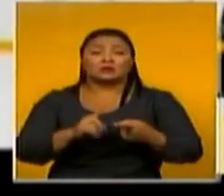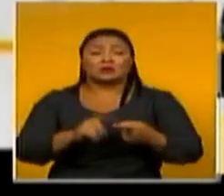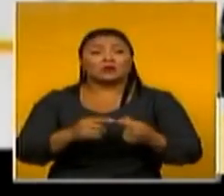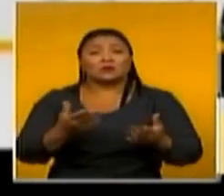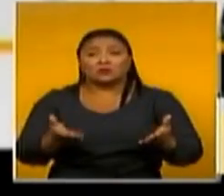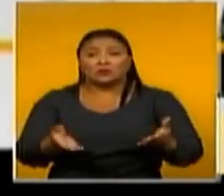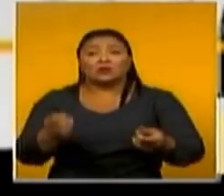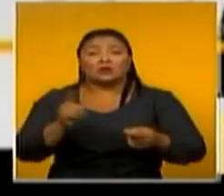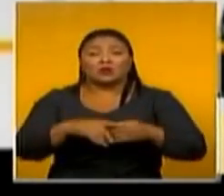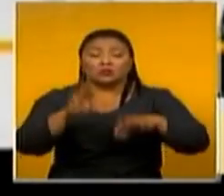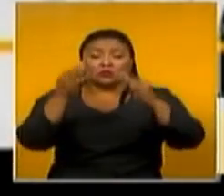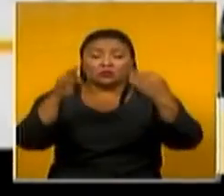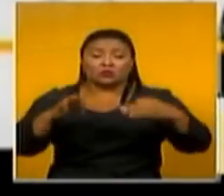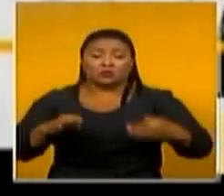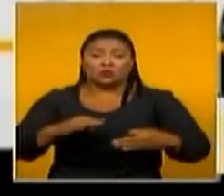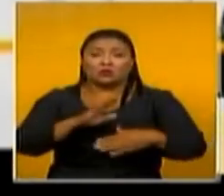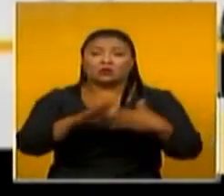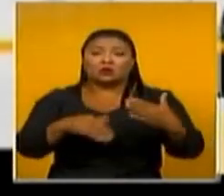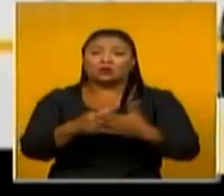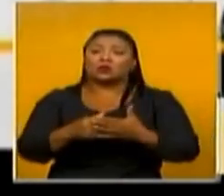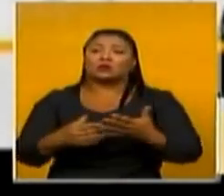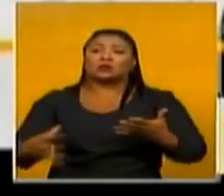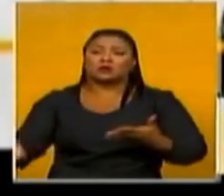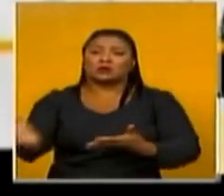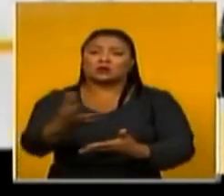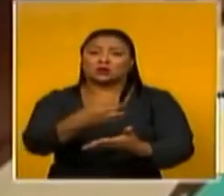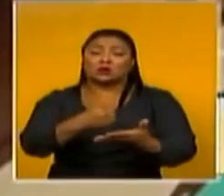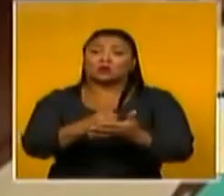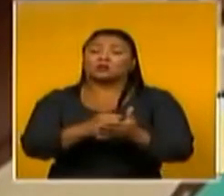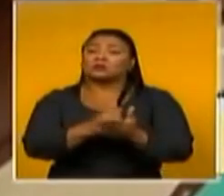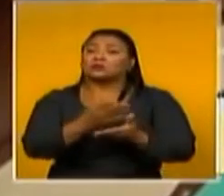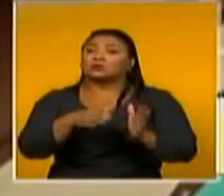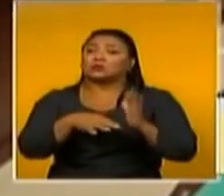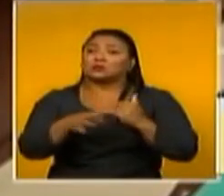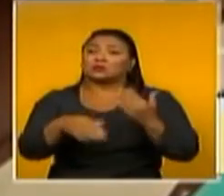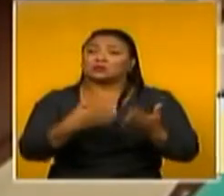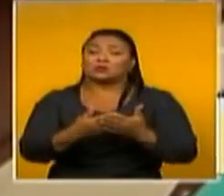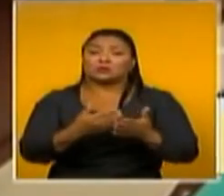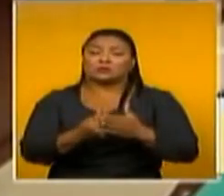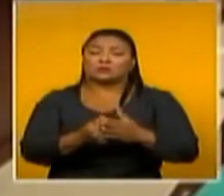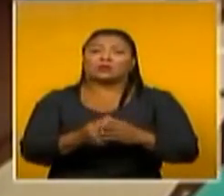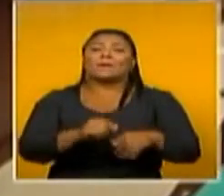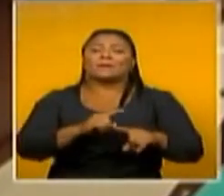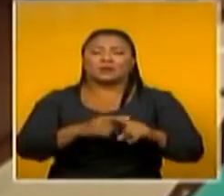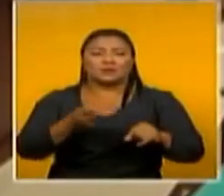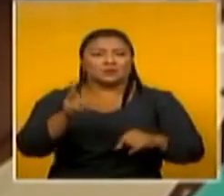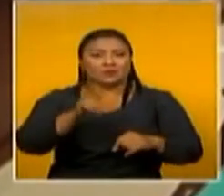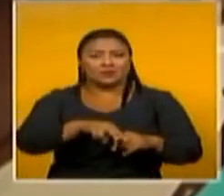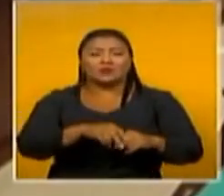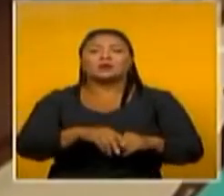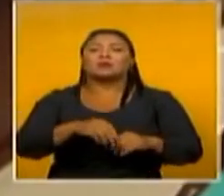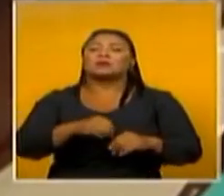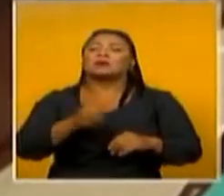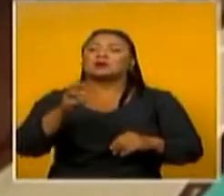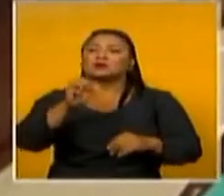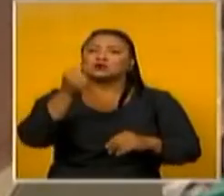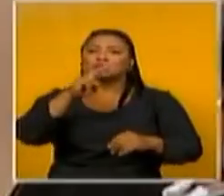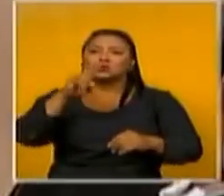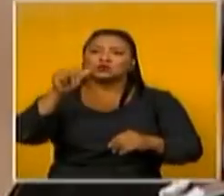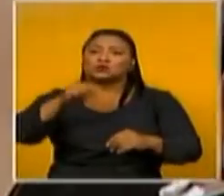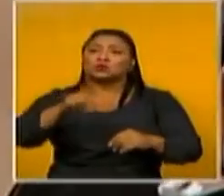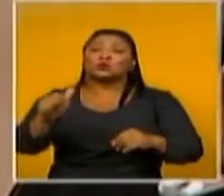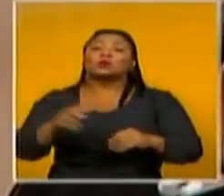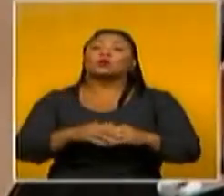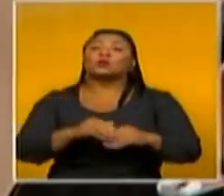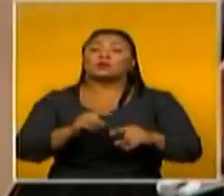disponibilidad de la totalidad de los recursos existentes en la cuenta específica. El movimiento Suma anunció que también apoyará el pedido de juicio político